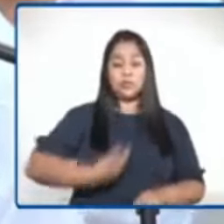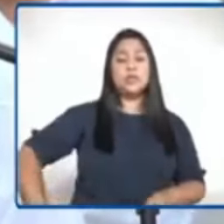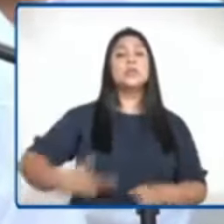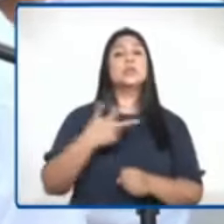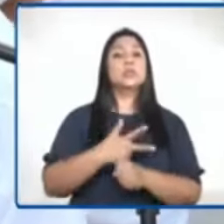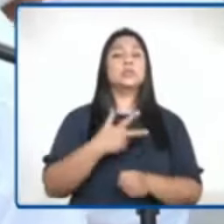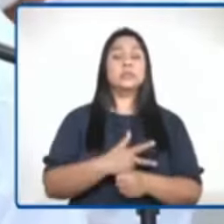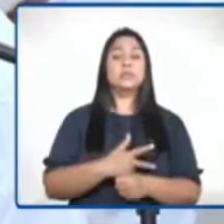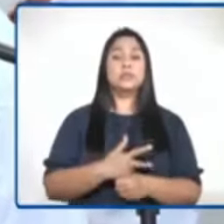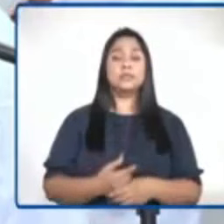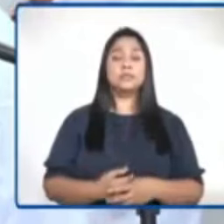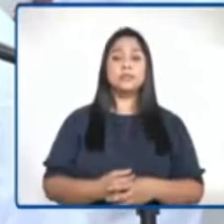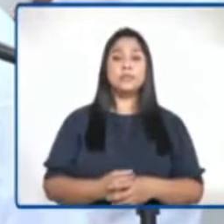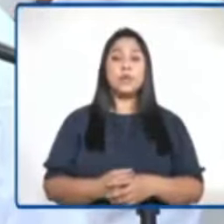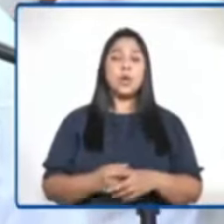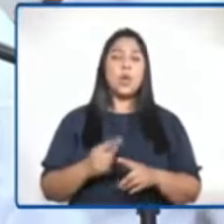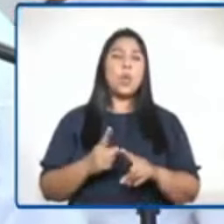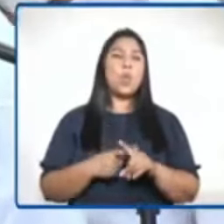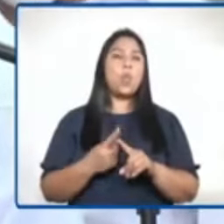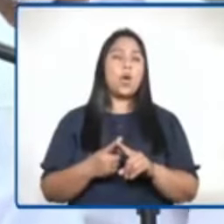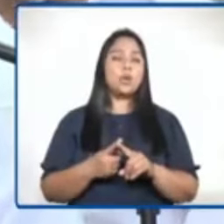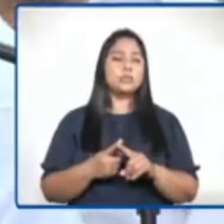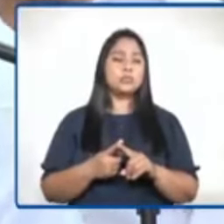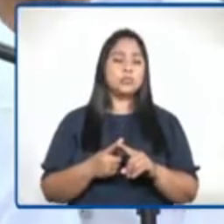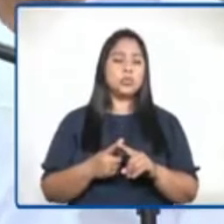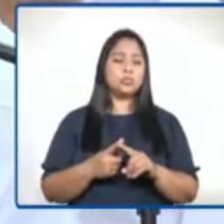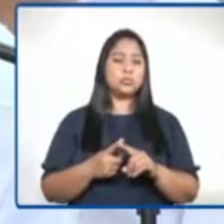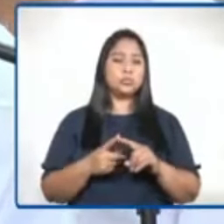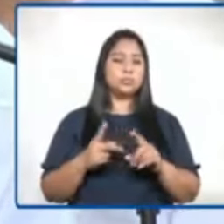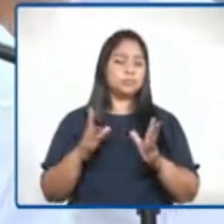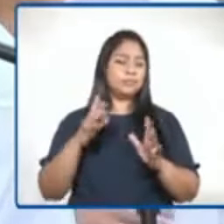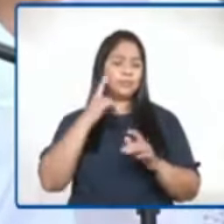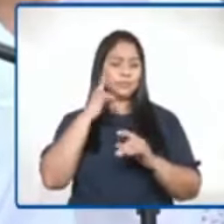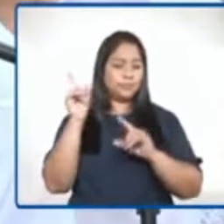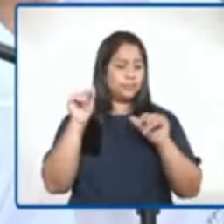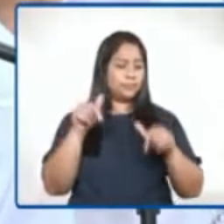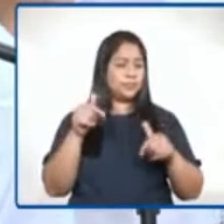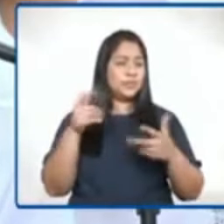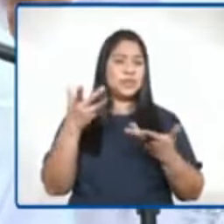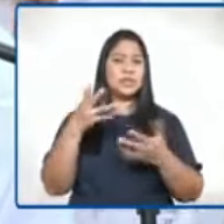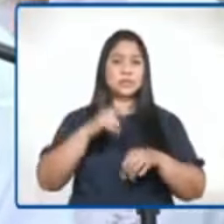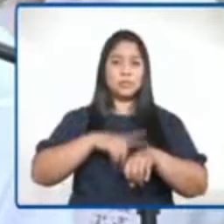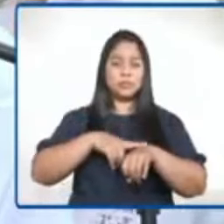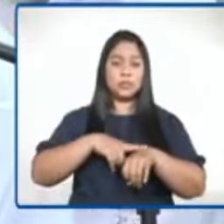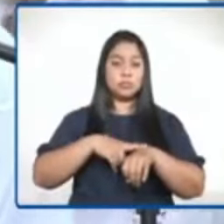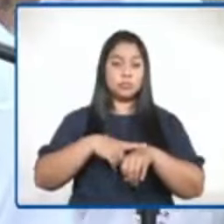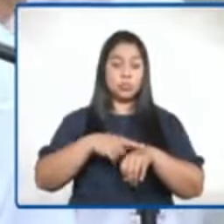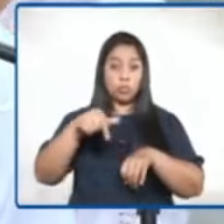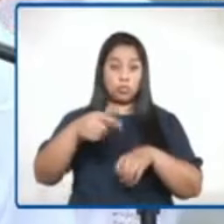Guatemala. Cuando estamos en este momento para poder dar por inaugurada